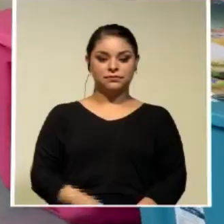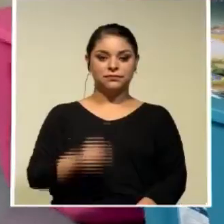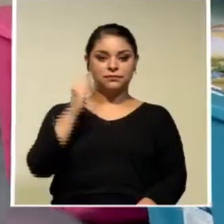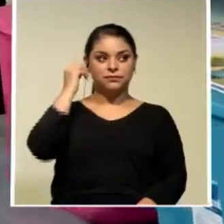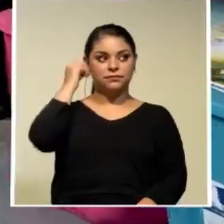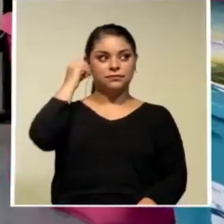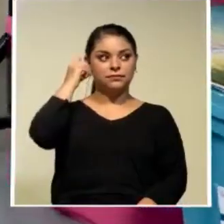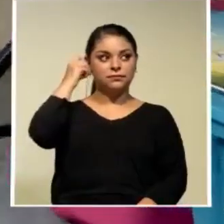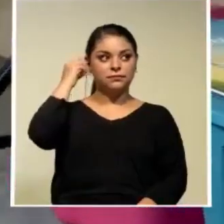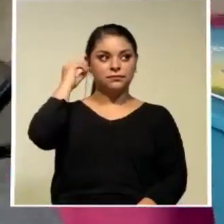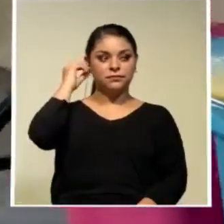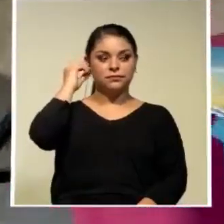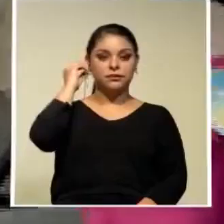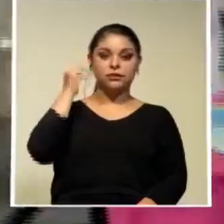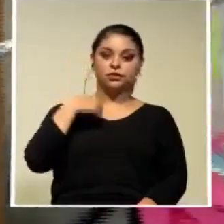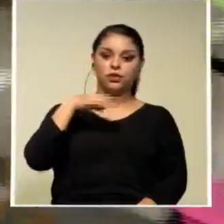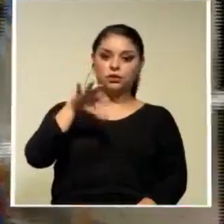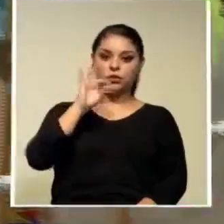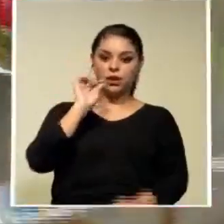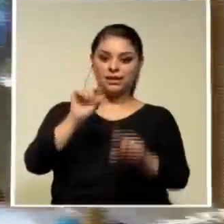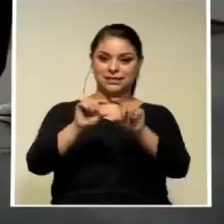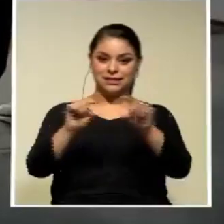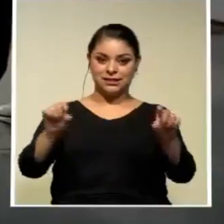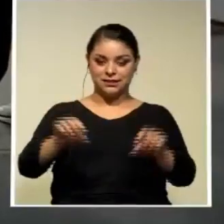¡Ay! No, no, este, diferente. ¡Ay!